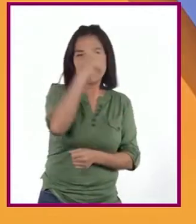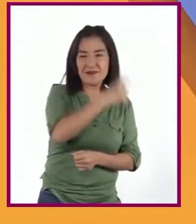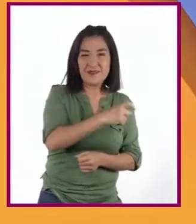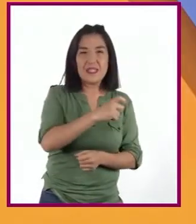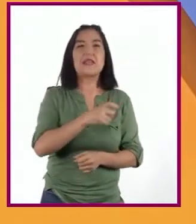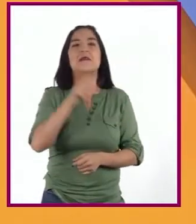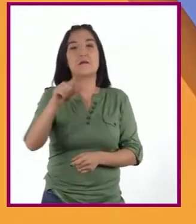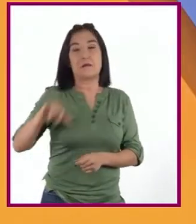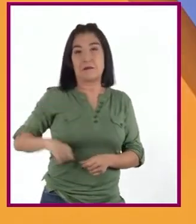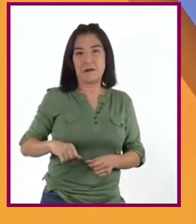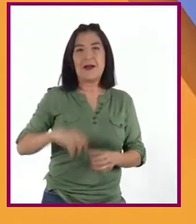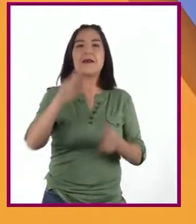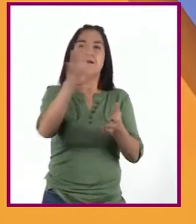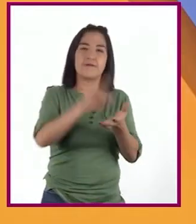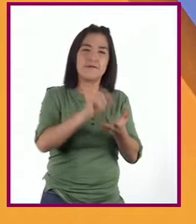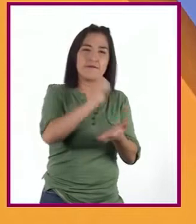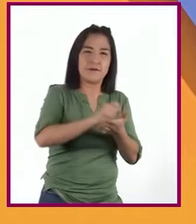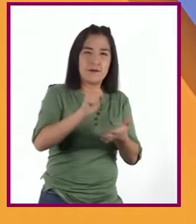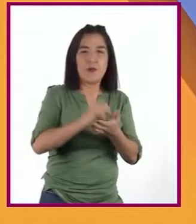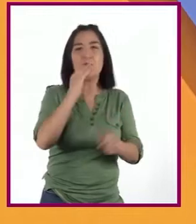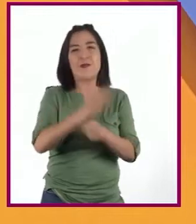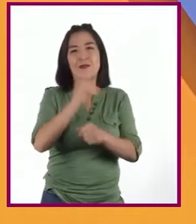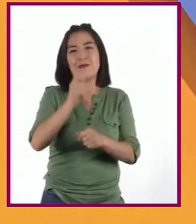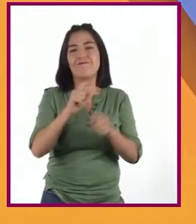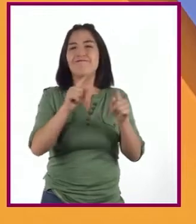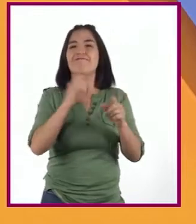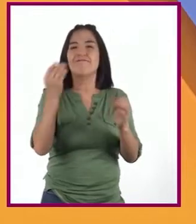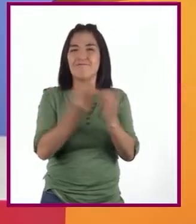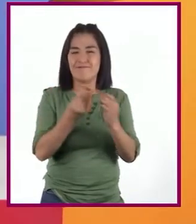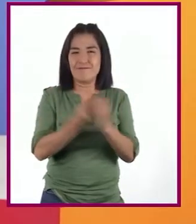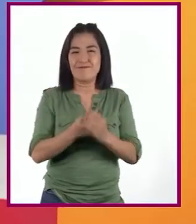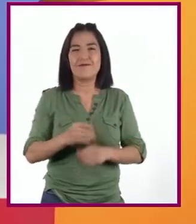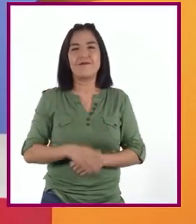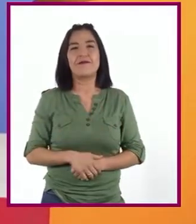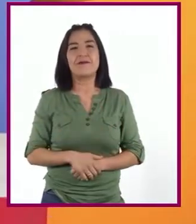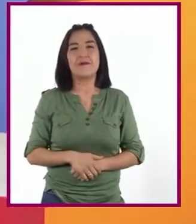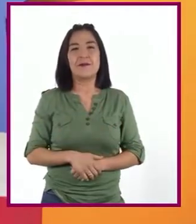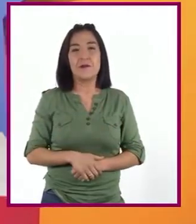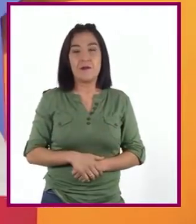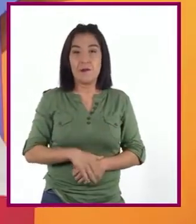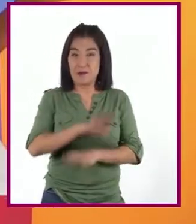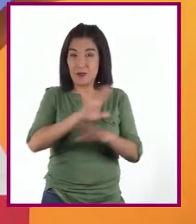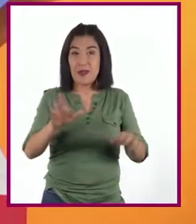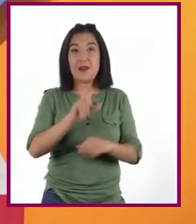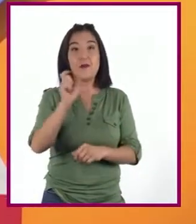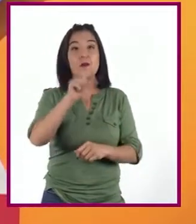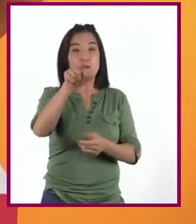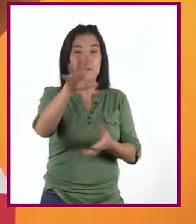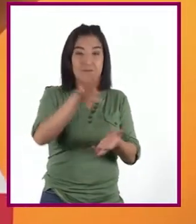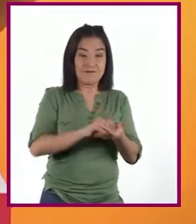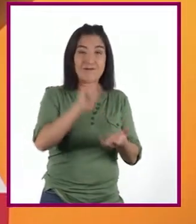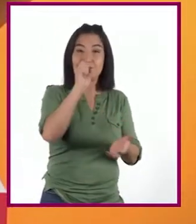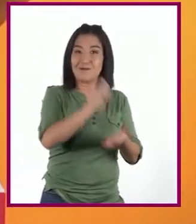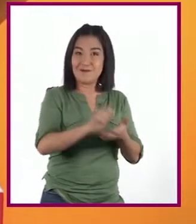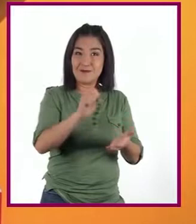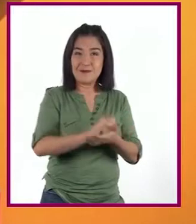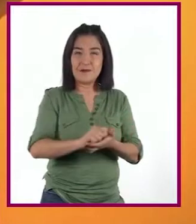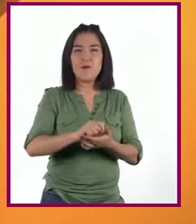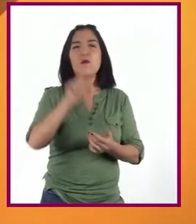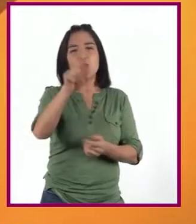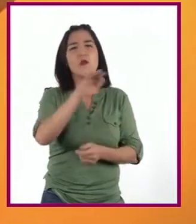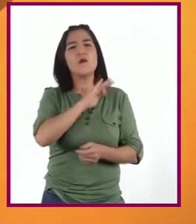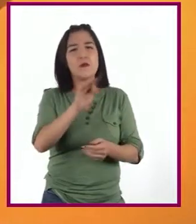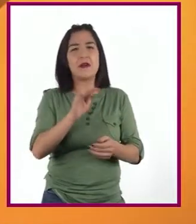dificultades que surjan durante el planteamiento de los aprendizajes. Una vez que hayan registrado sus dudas,